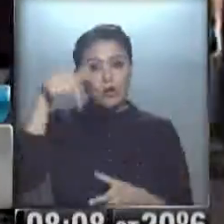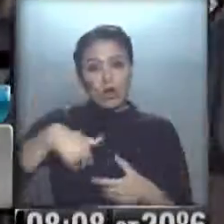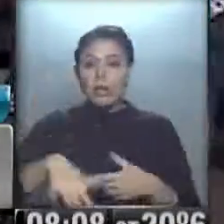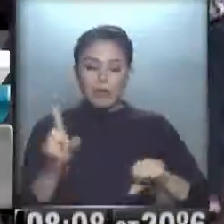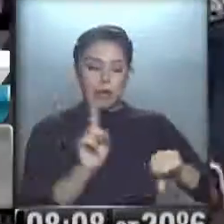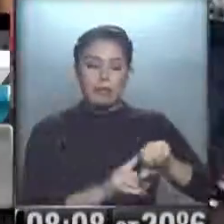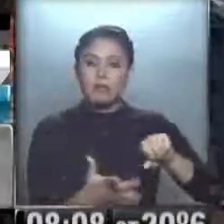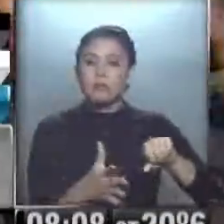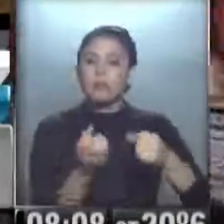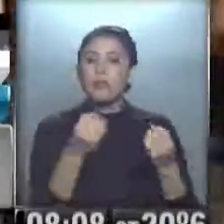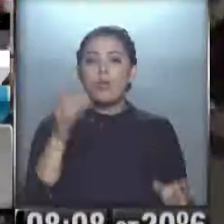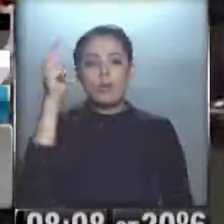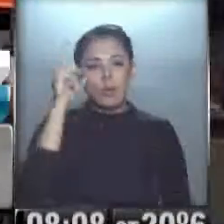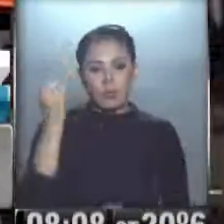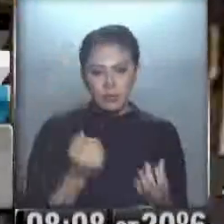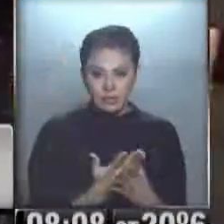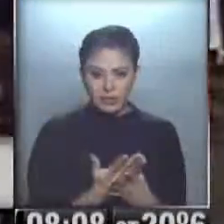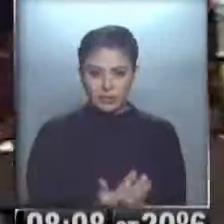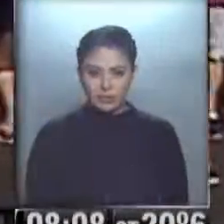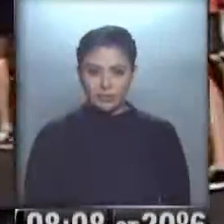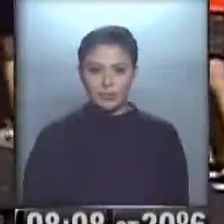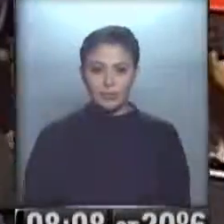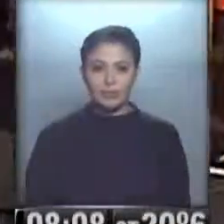prevista a partir de las 9 de la mañana